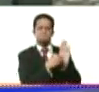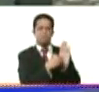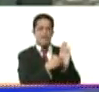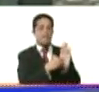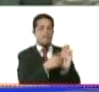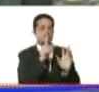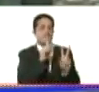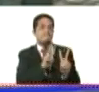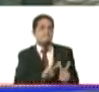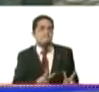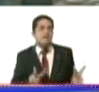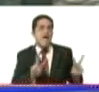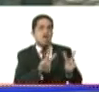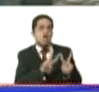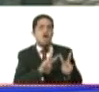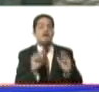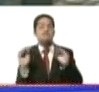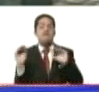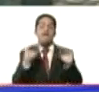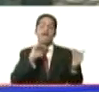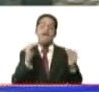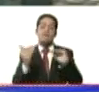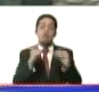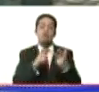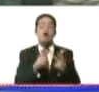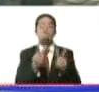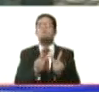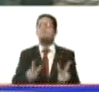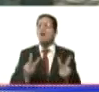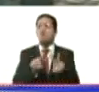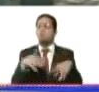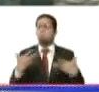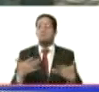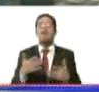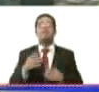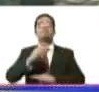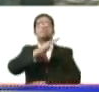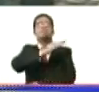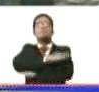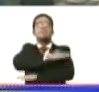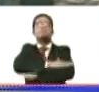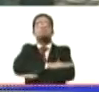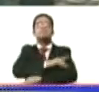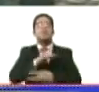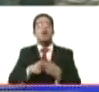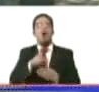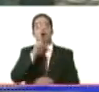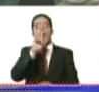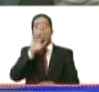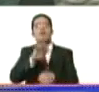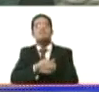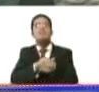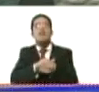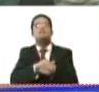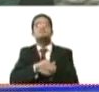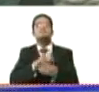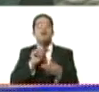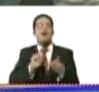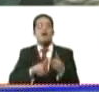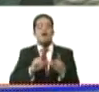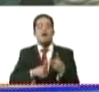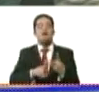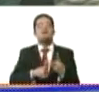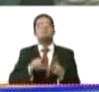valores éticos y morales. Los valores de disciplina militar, obediencia, subordinación.